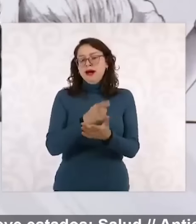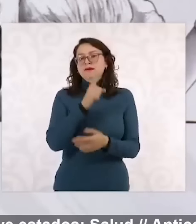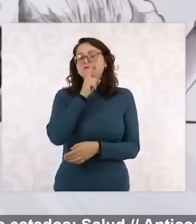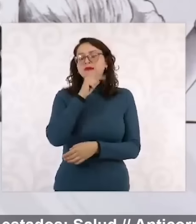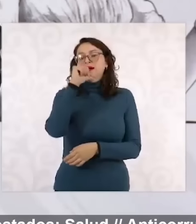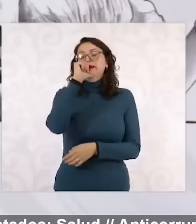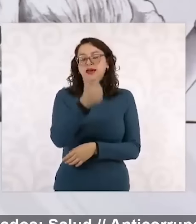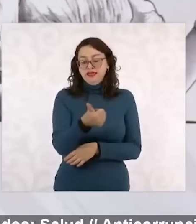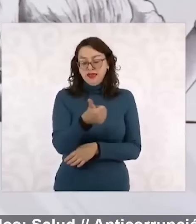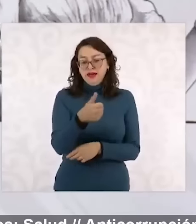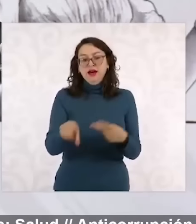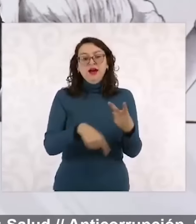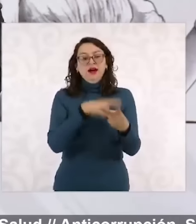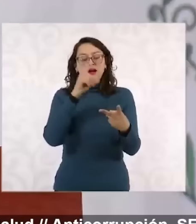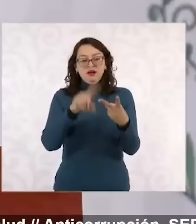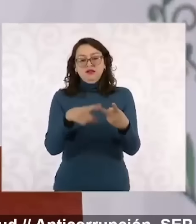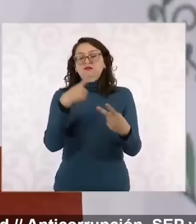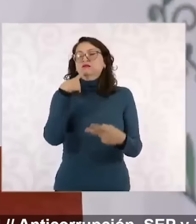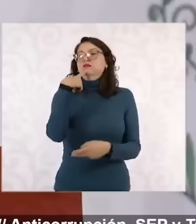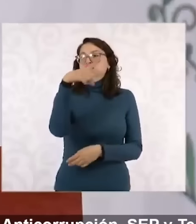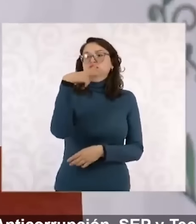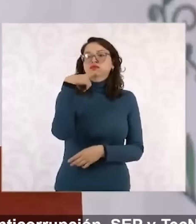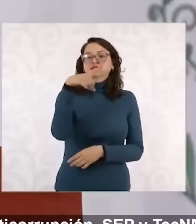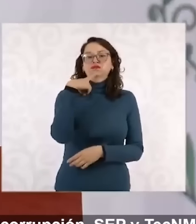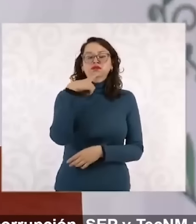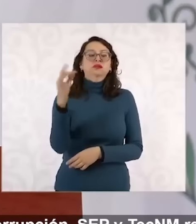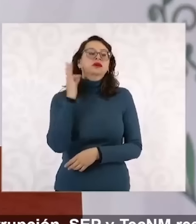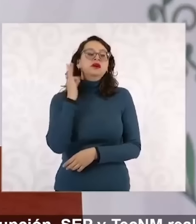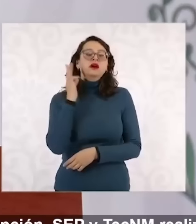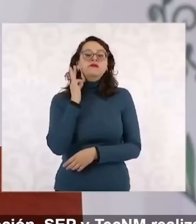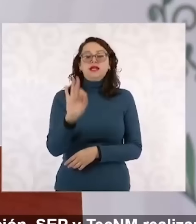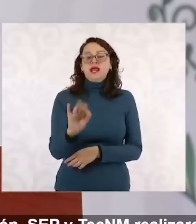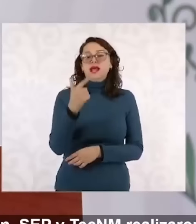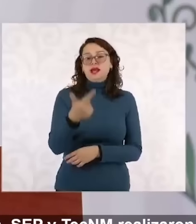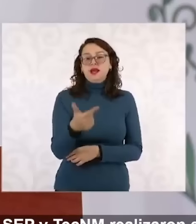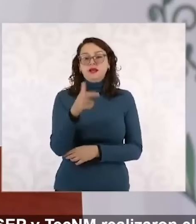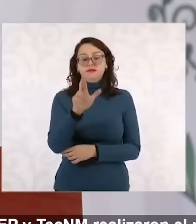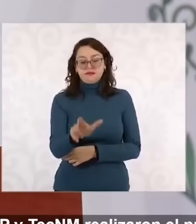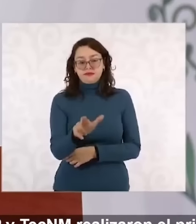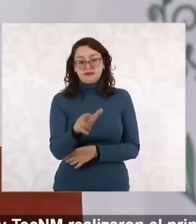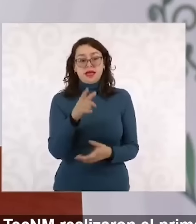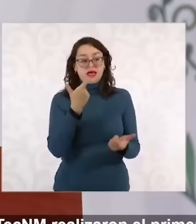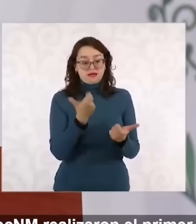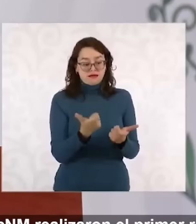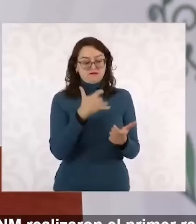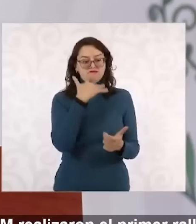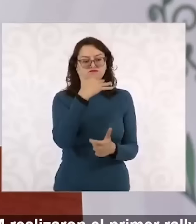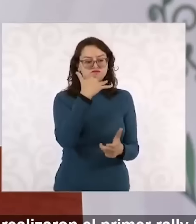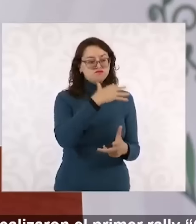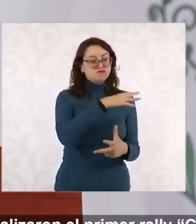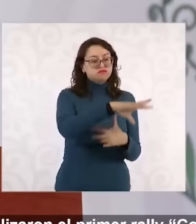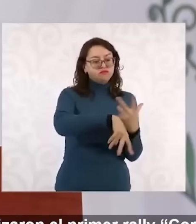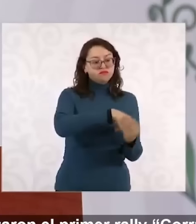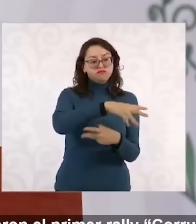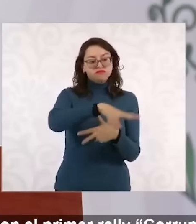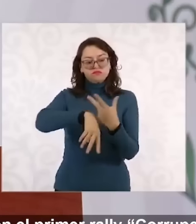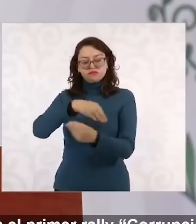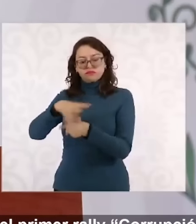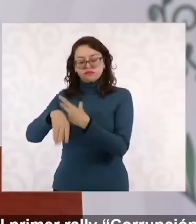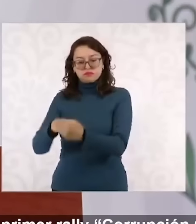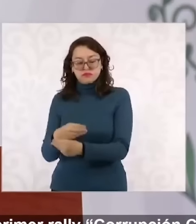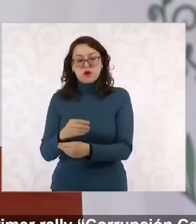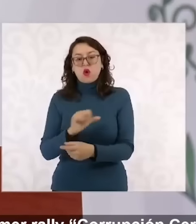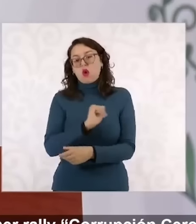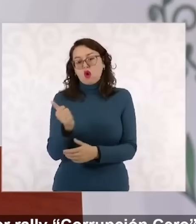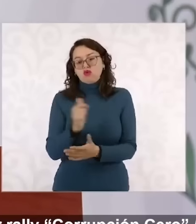tributario. Presentación de denuncias ante la Fiscalía General de la República por operaciones con recursos de procedencia ilícita y delitos